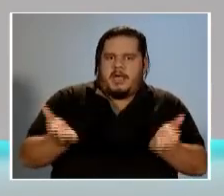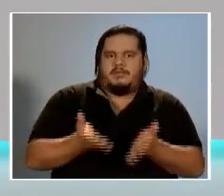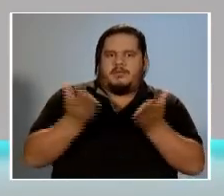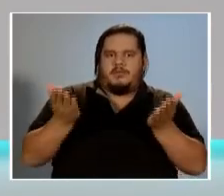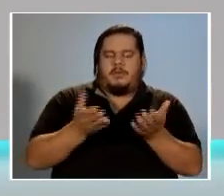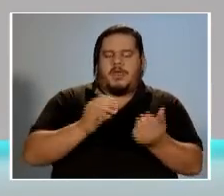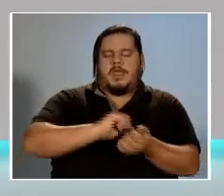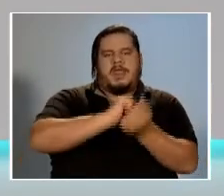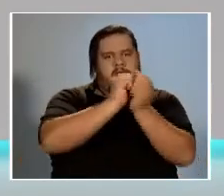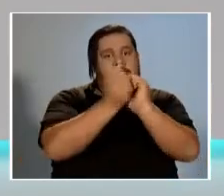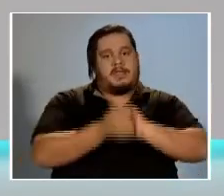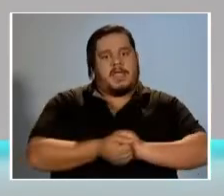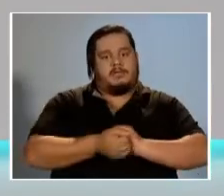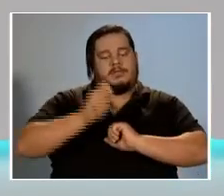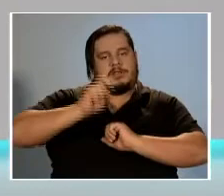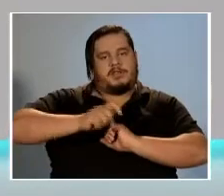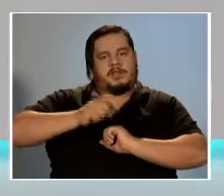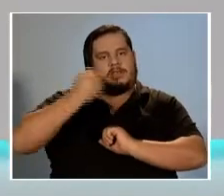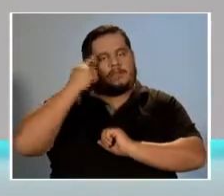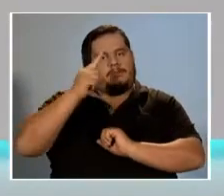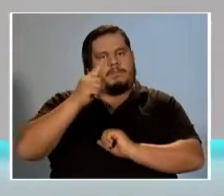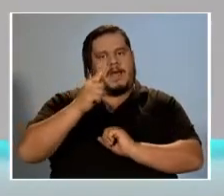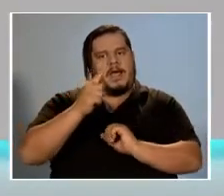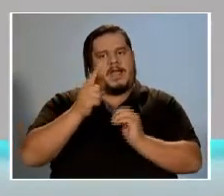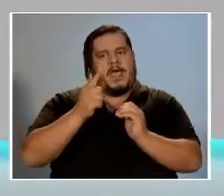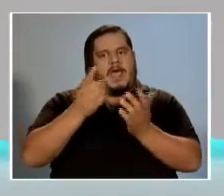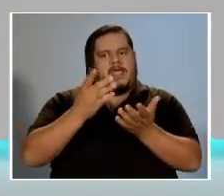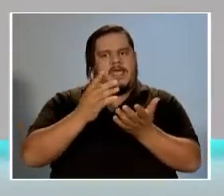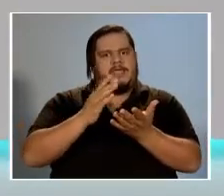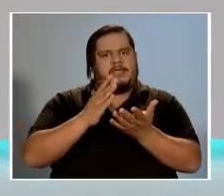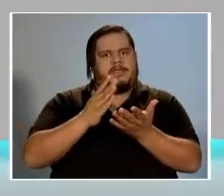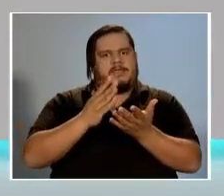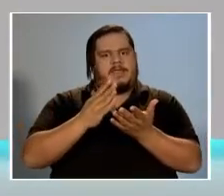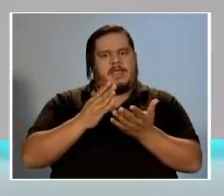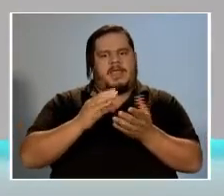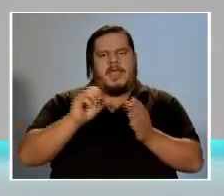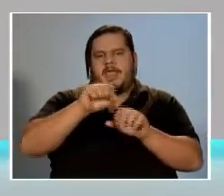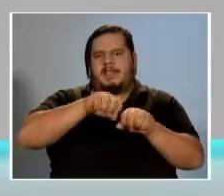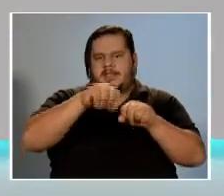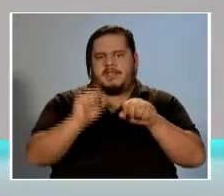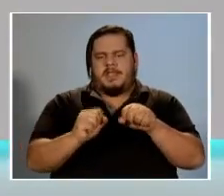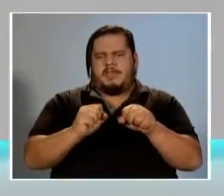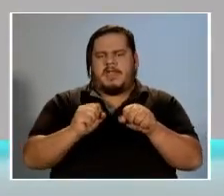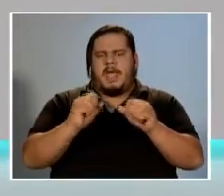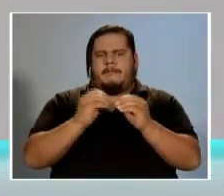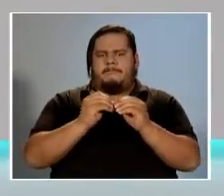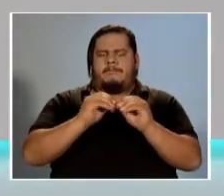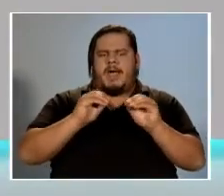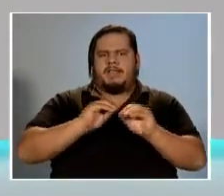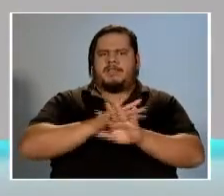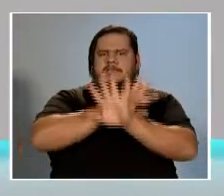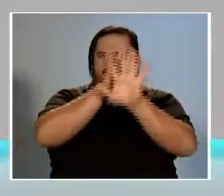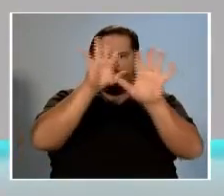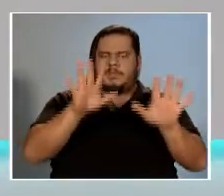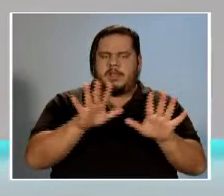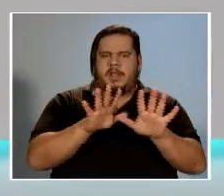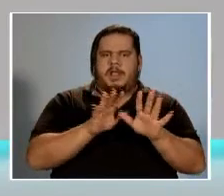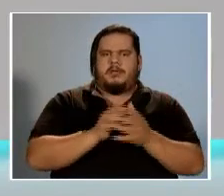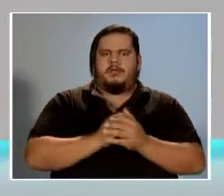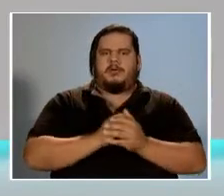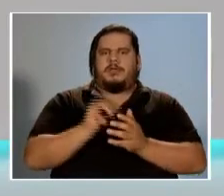quieran o que se necesiten para depurar el sistema e insistir sobre aspectos que hemos insistido a lo largo del tiempo, como